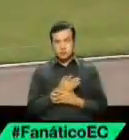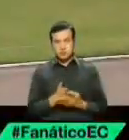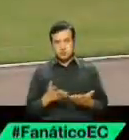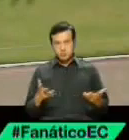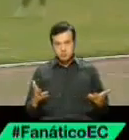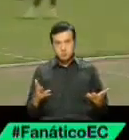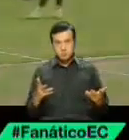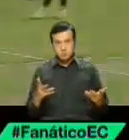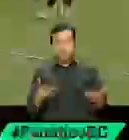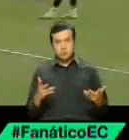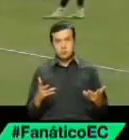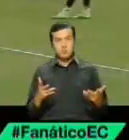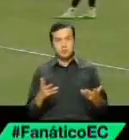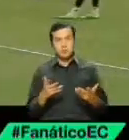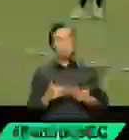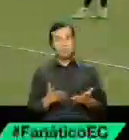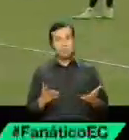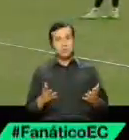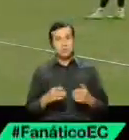no todos somos perfectos,